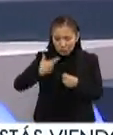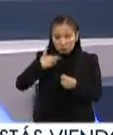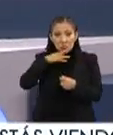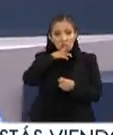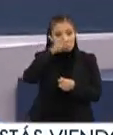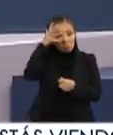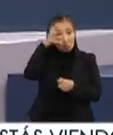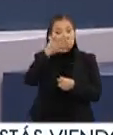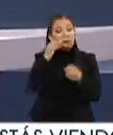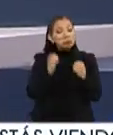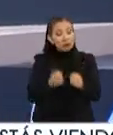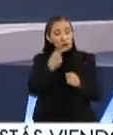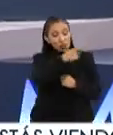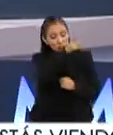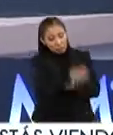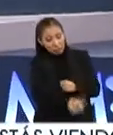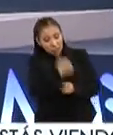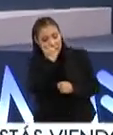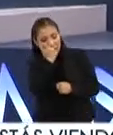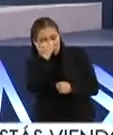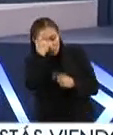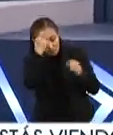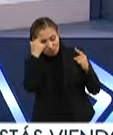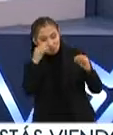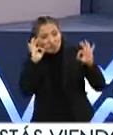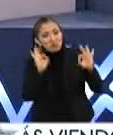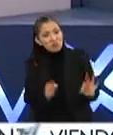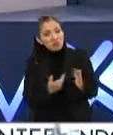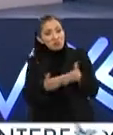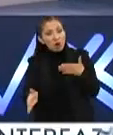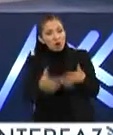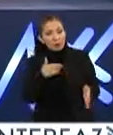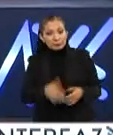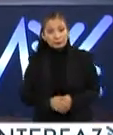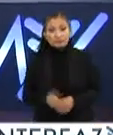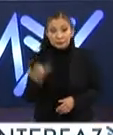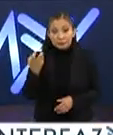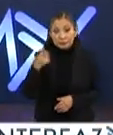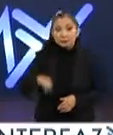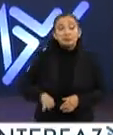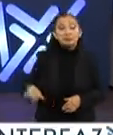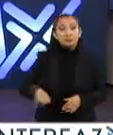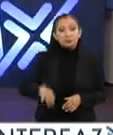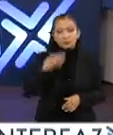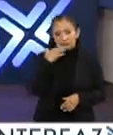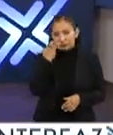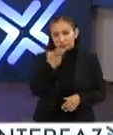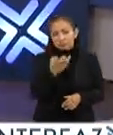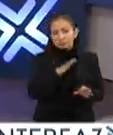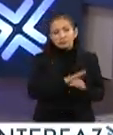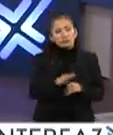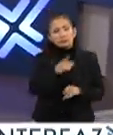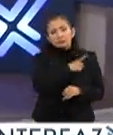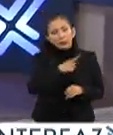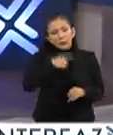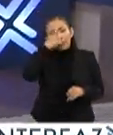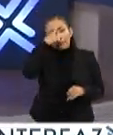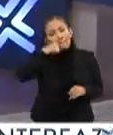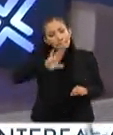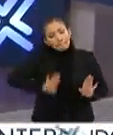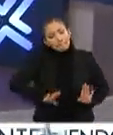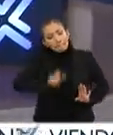buen resultado, ¿no? Un egresado innovador. Sí, eso es muy interesante, eso que estás comentando. Precisamente, ¿cuál debe ser el